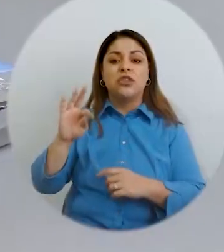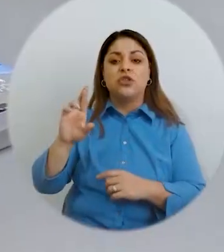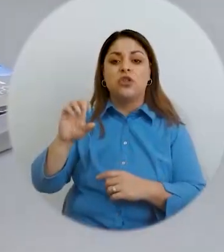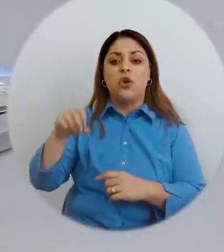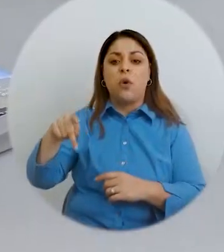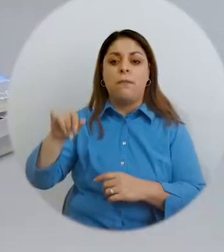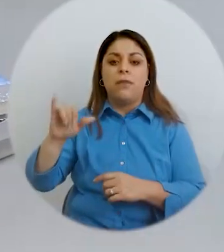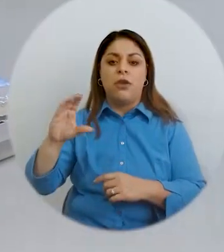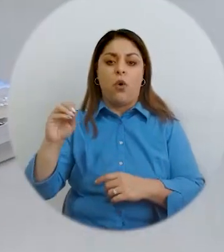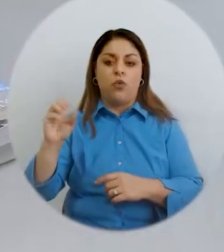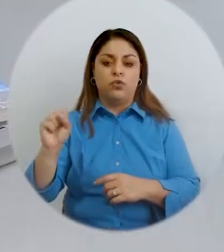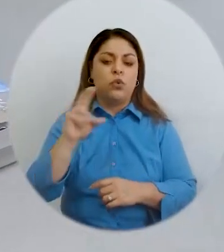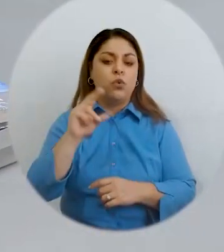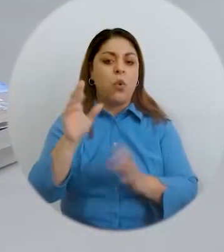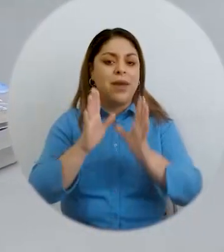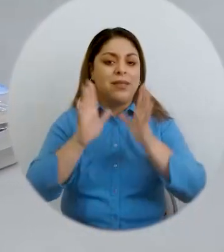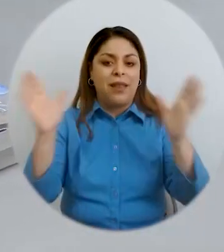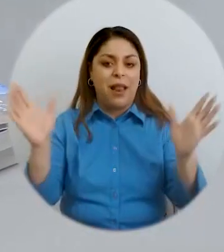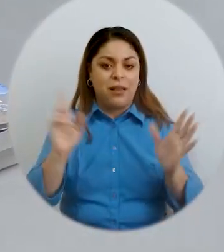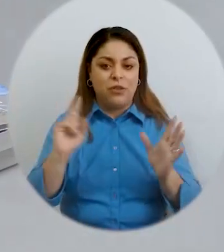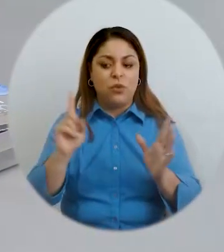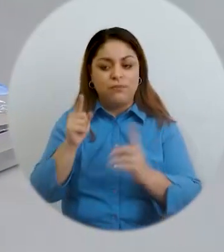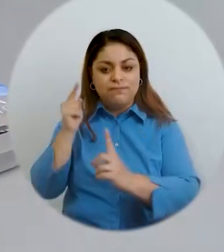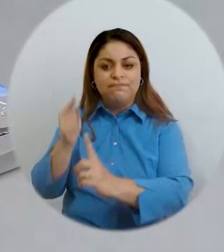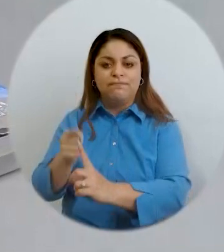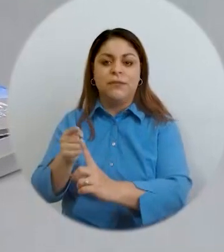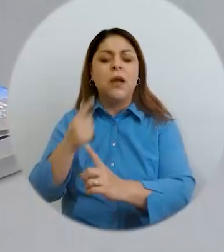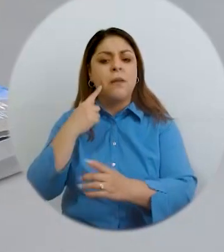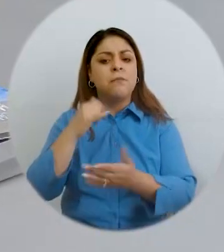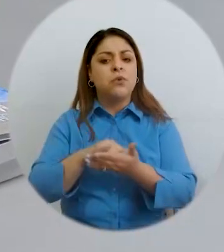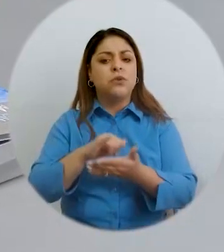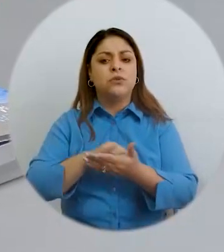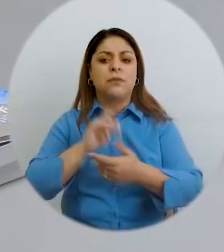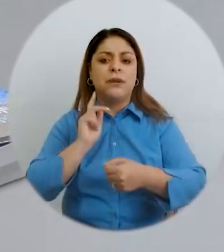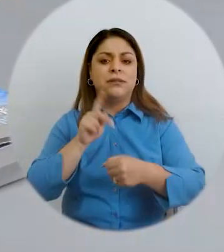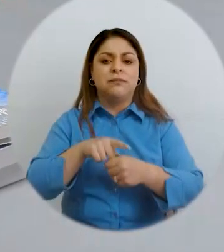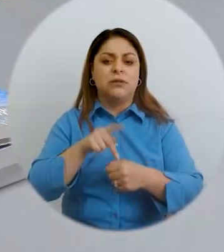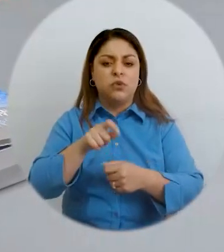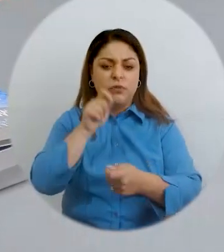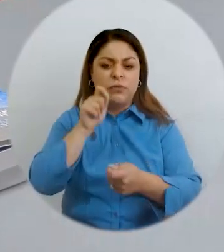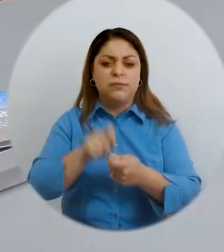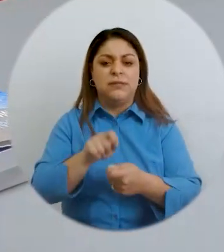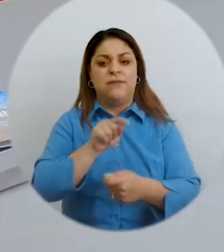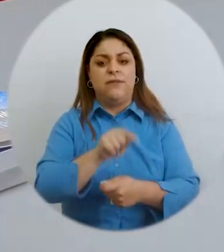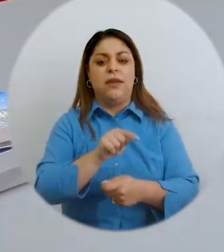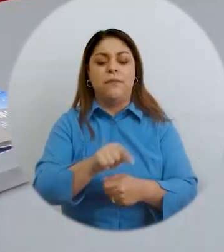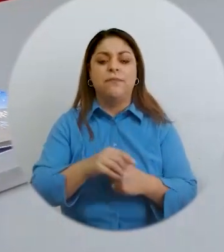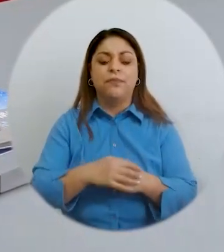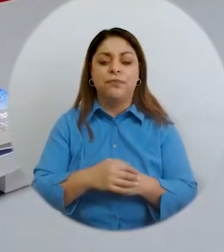sino por eso la participación fue muy particular en Niza.